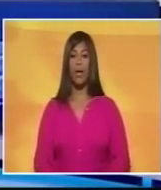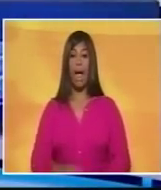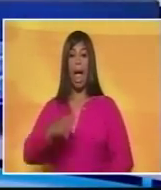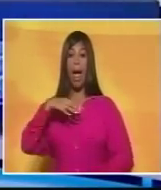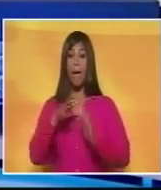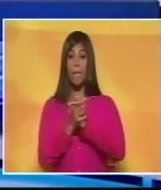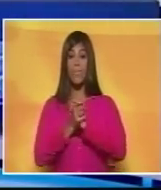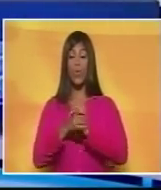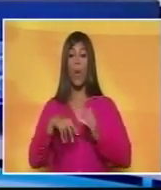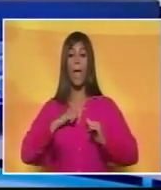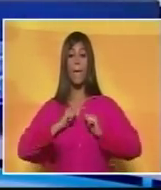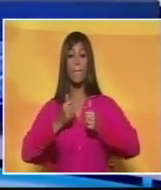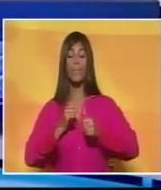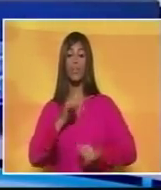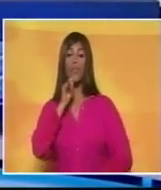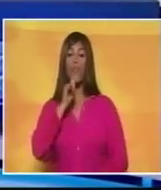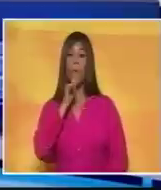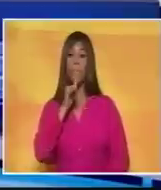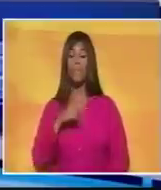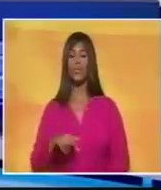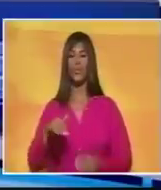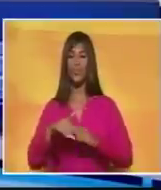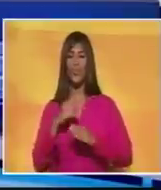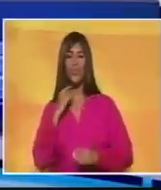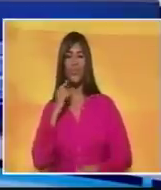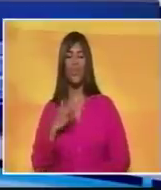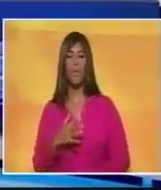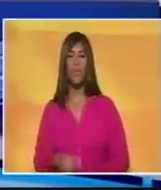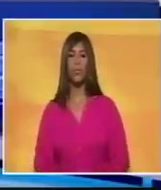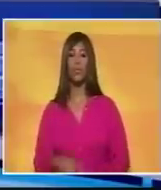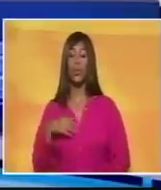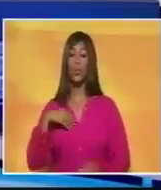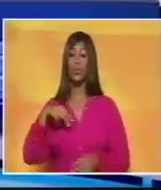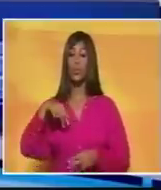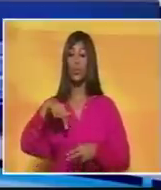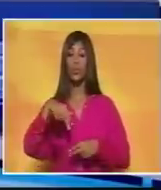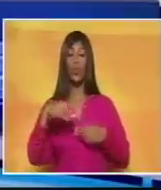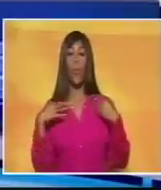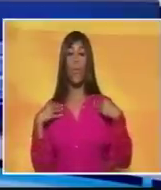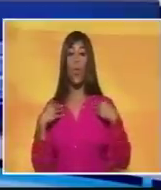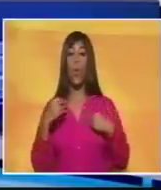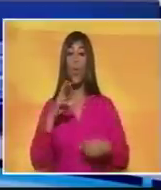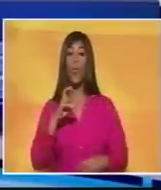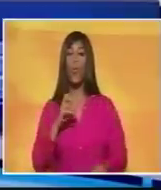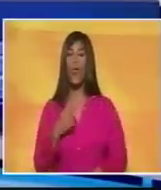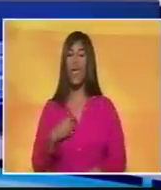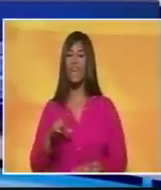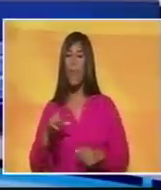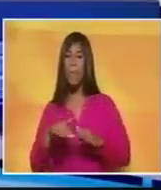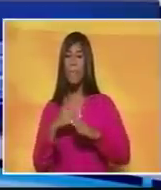Amigos, iniciamos las noticias de Estrenos y Estrellas con el desfile de la nueva colección de Gucci.